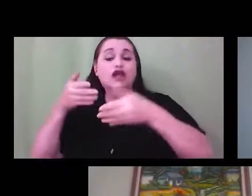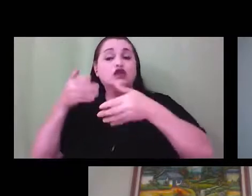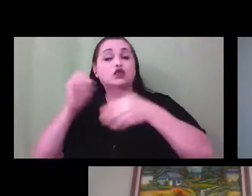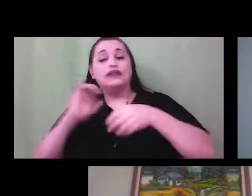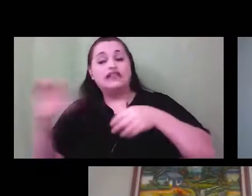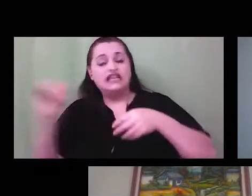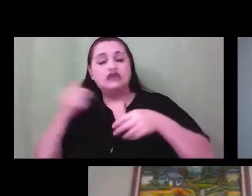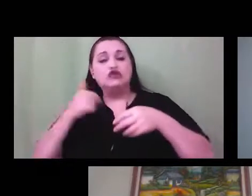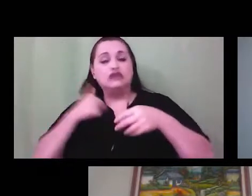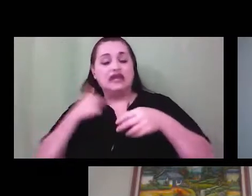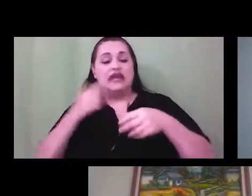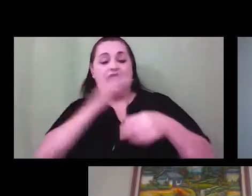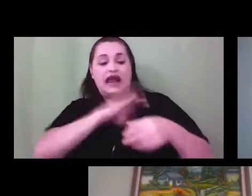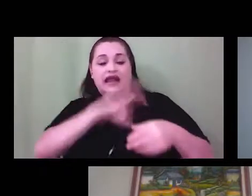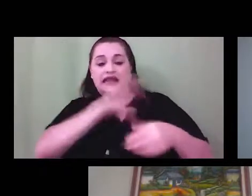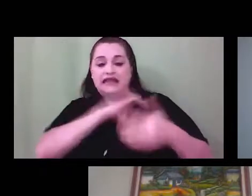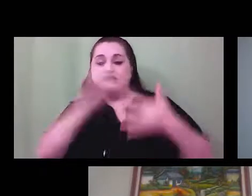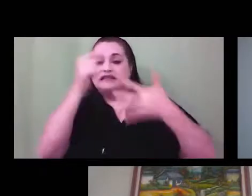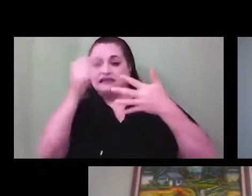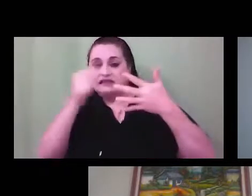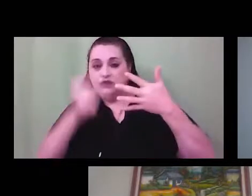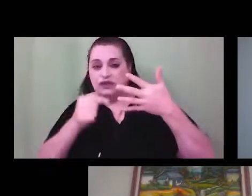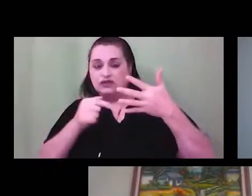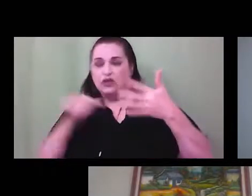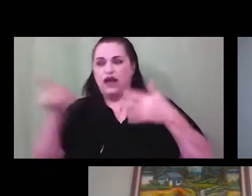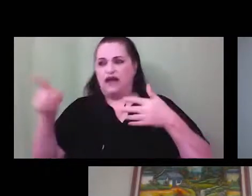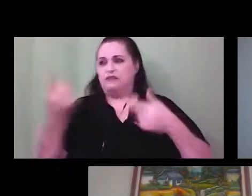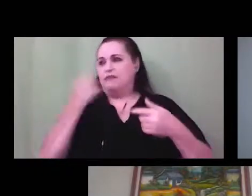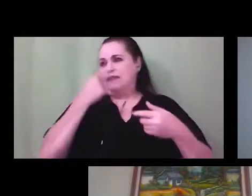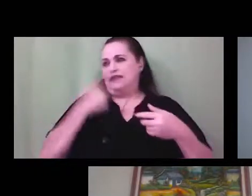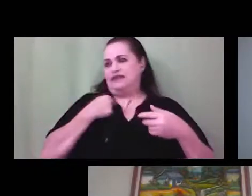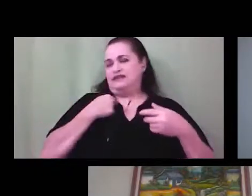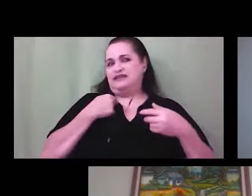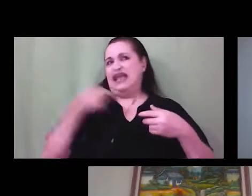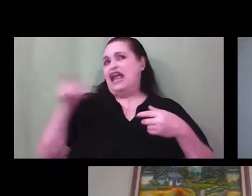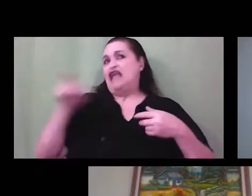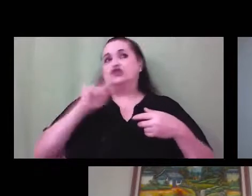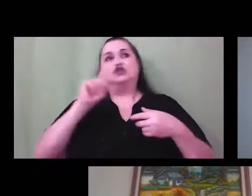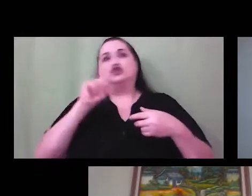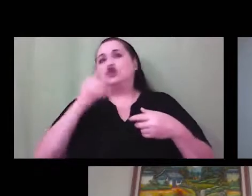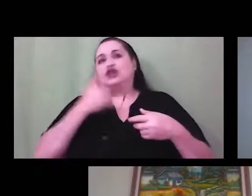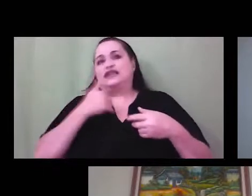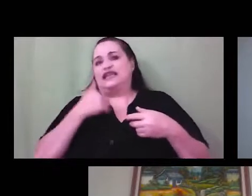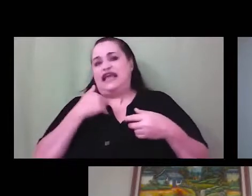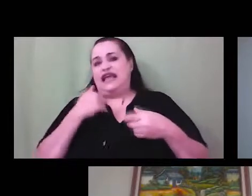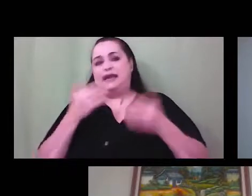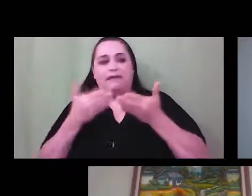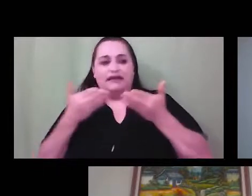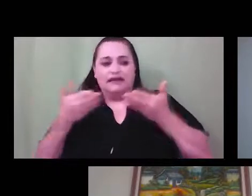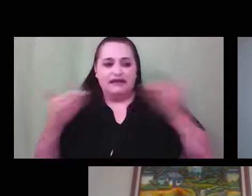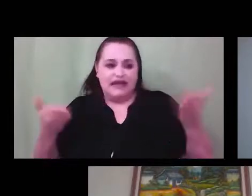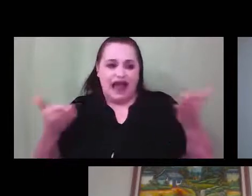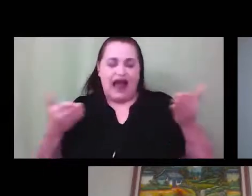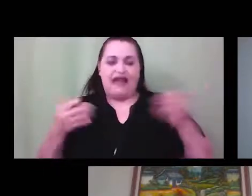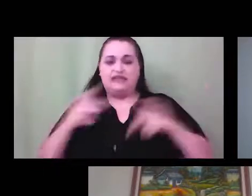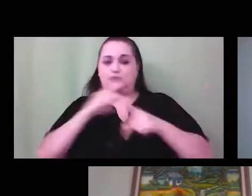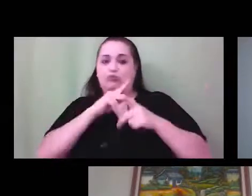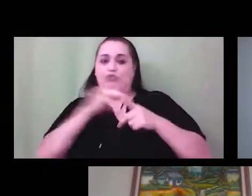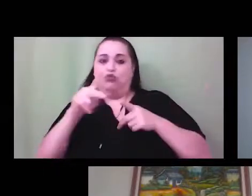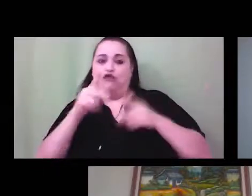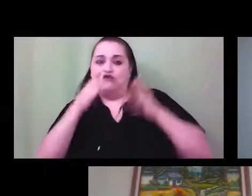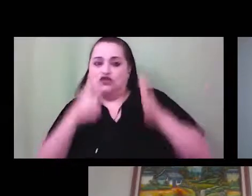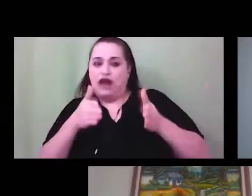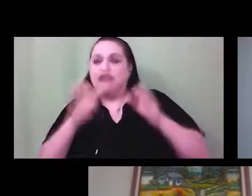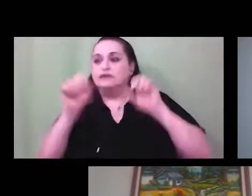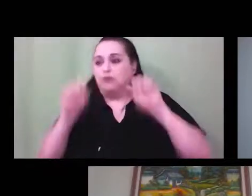con ciertas características, pues lo que se me dice es que ellos no cuentan tal vez con los materiales o profesionales que